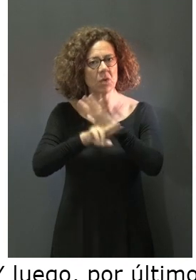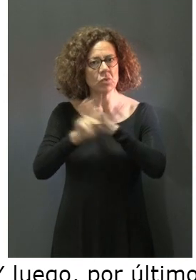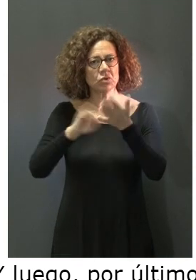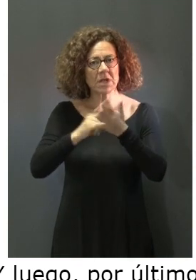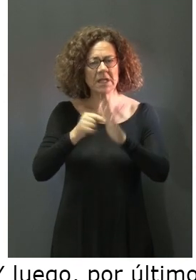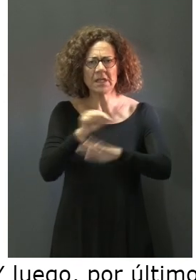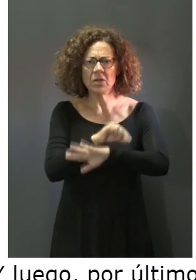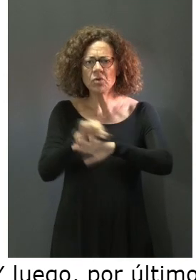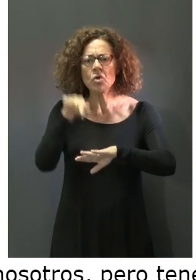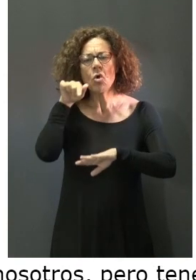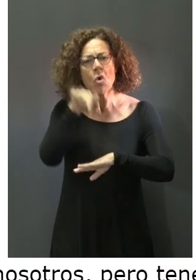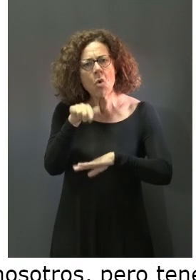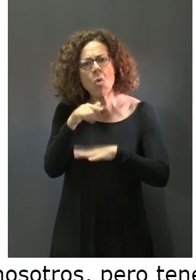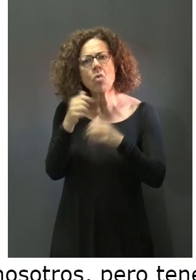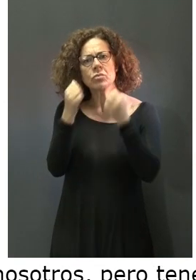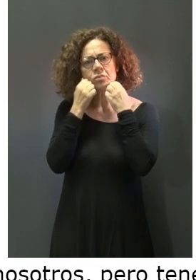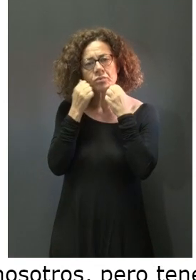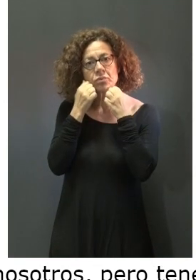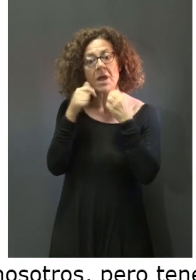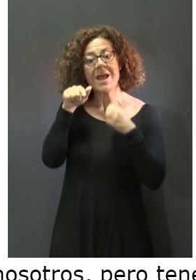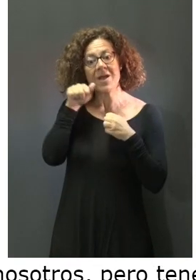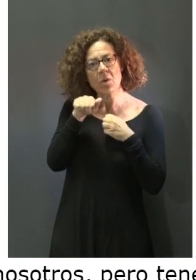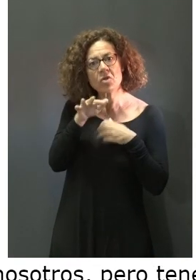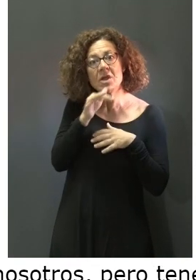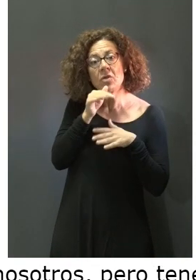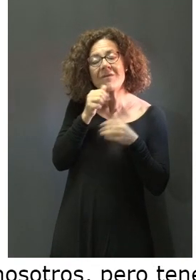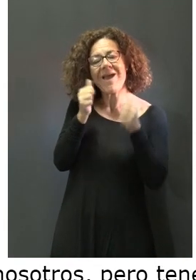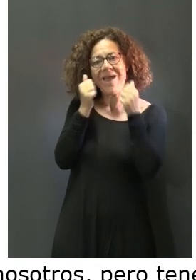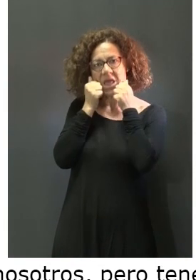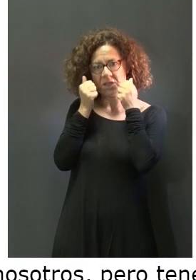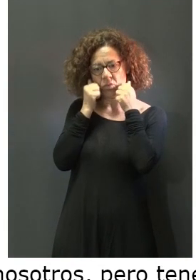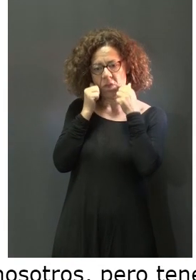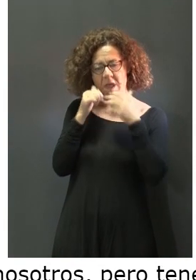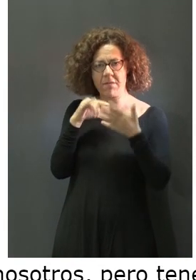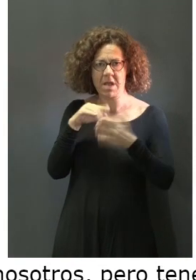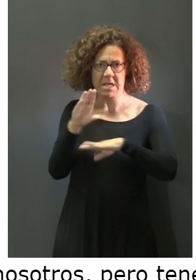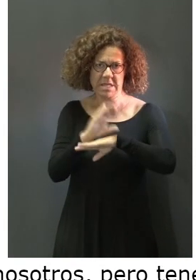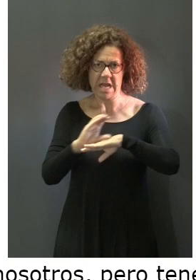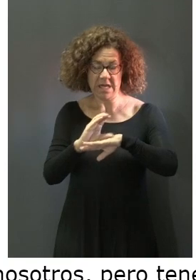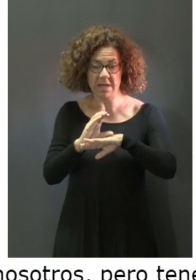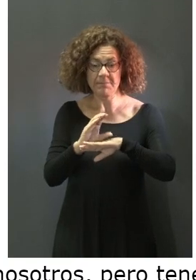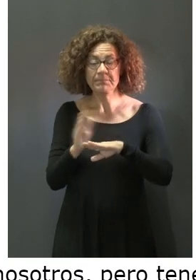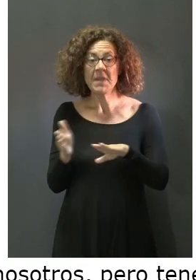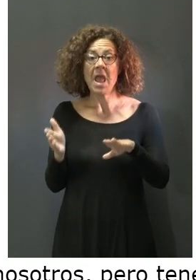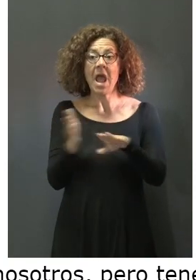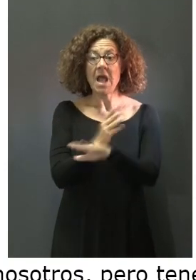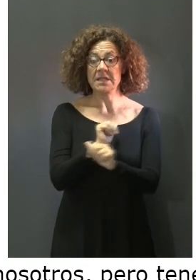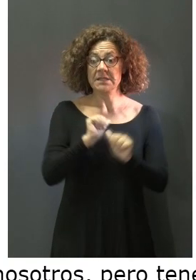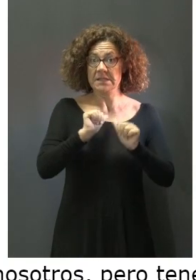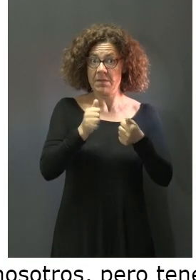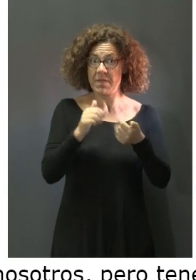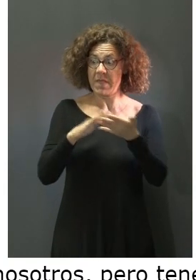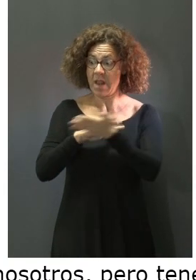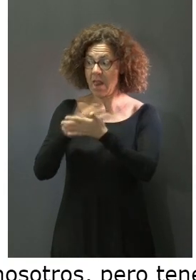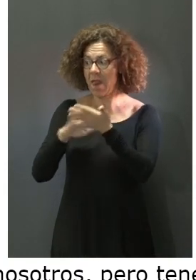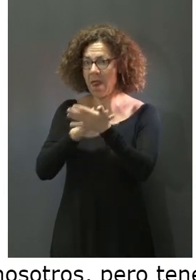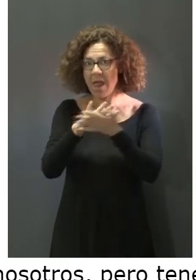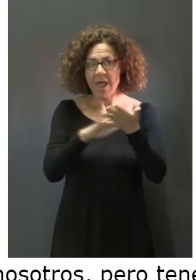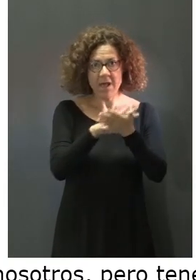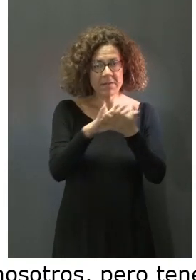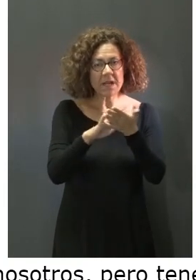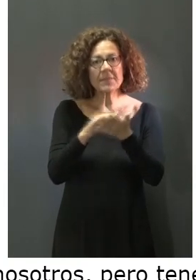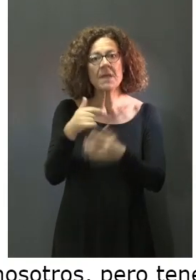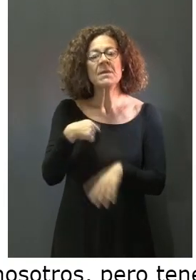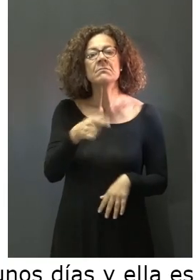un trabajo que hizo siendo estudiante de la Escuela de Arquitectura. Antes de dar la palabra a las personas que me acompañan hoy,